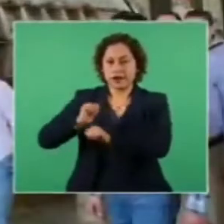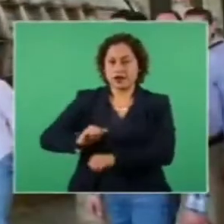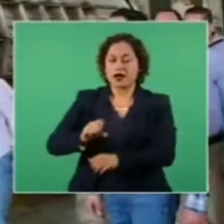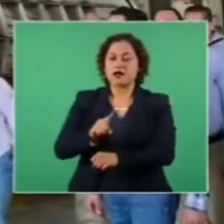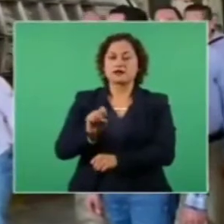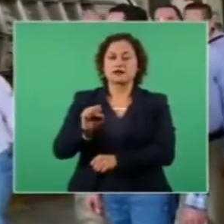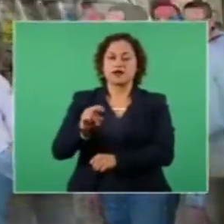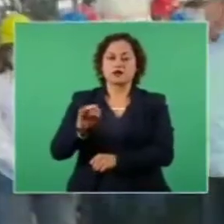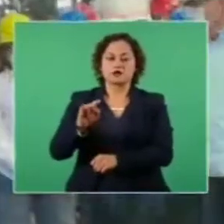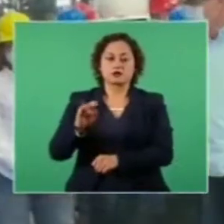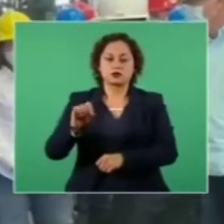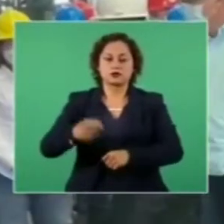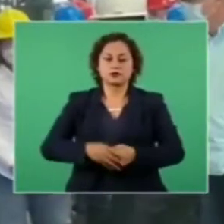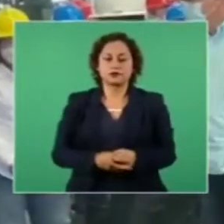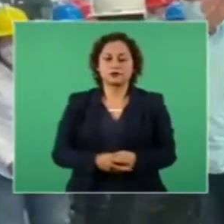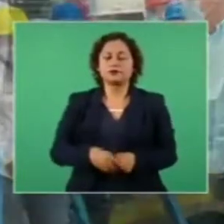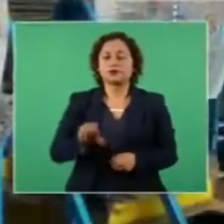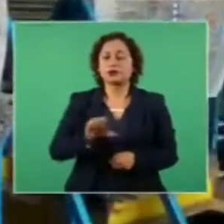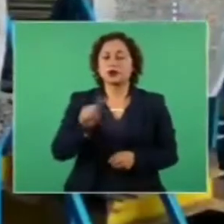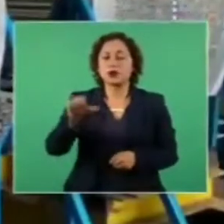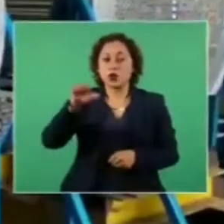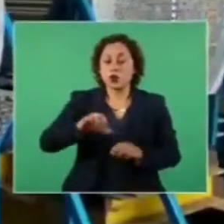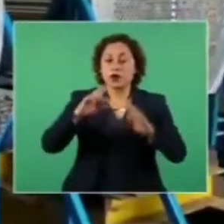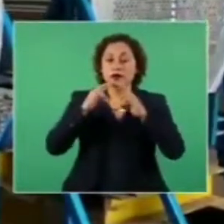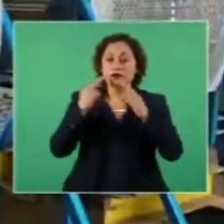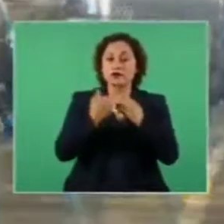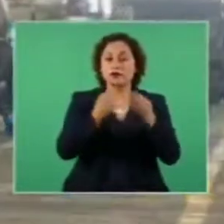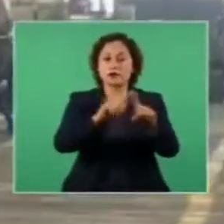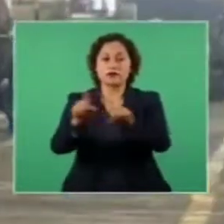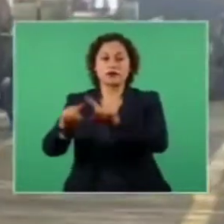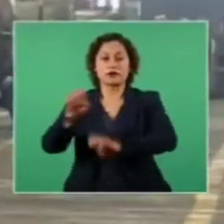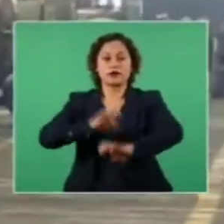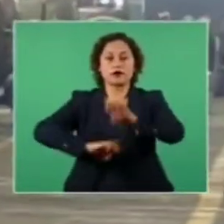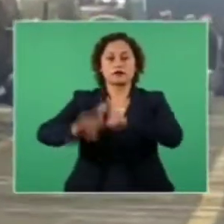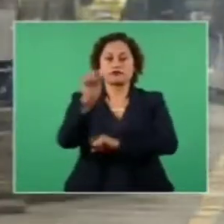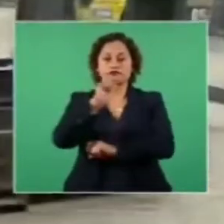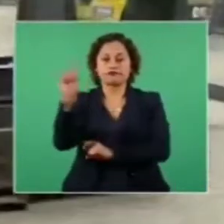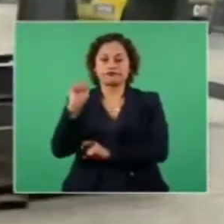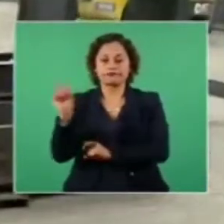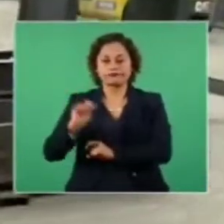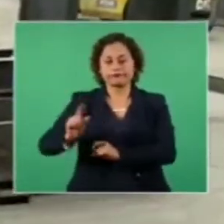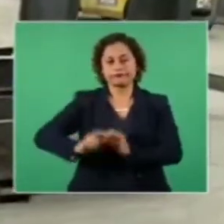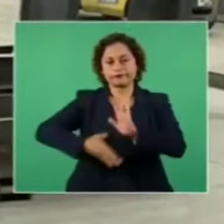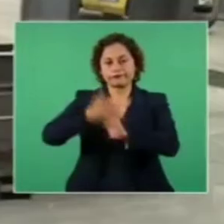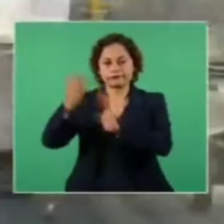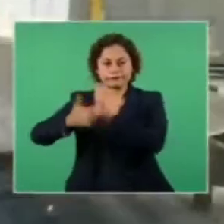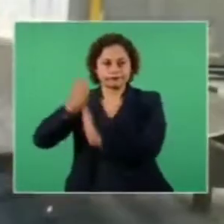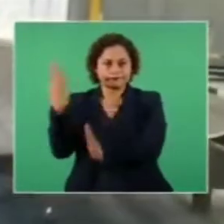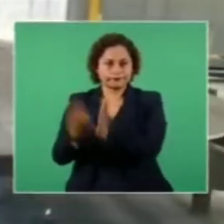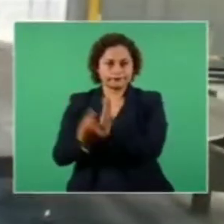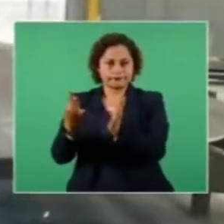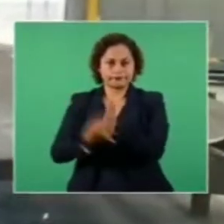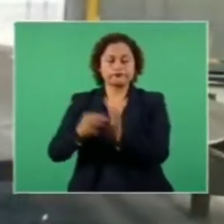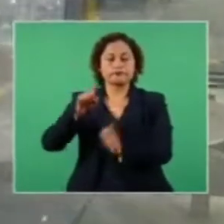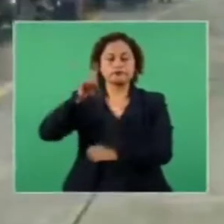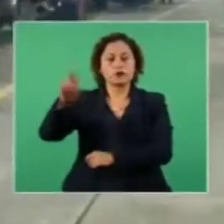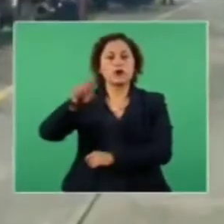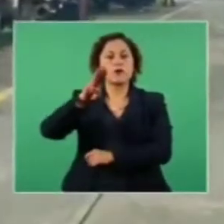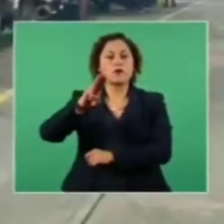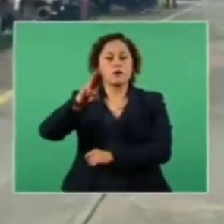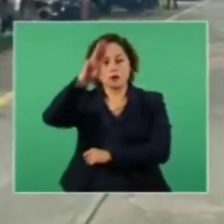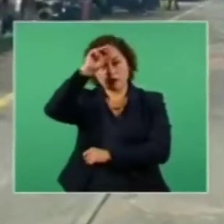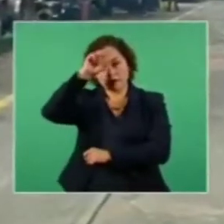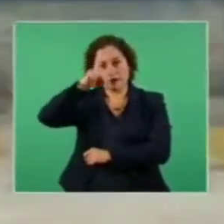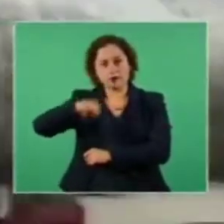cabo reuniones de supervisión con empresas nacionales especializadas en fabricación de equipos y estructuras metálicas en Monterrey, Nuevo León y